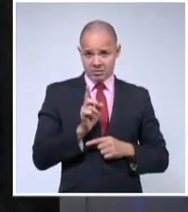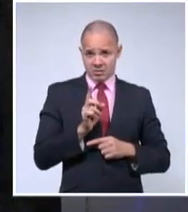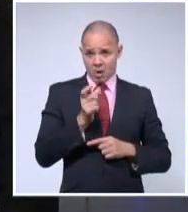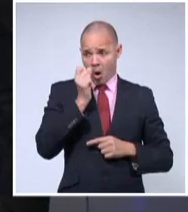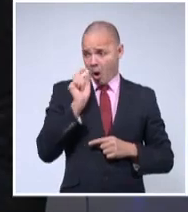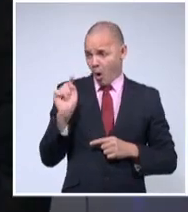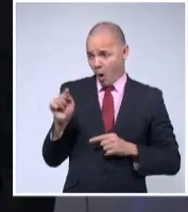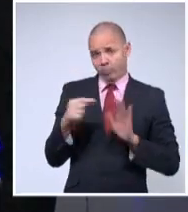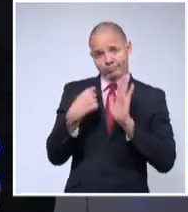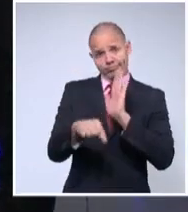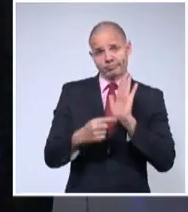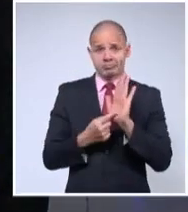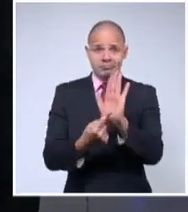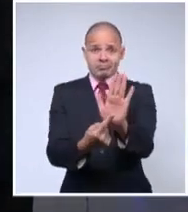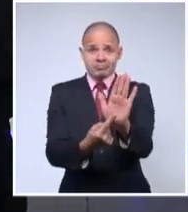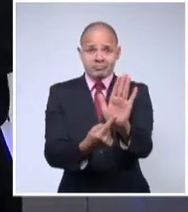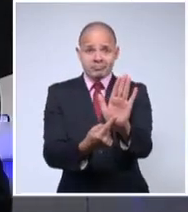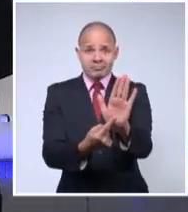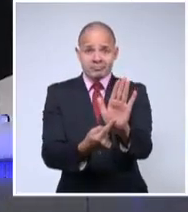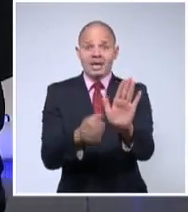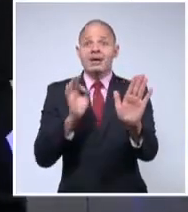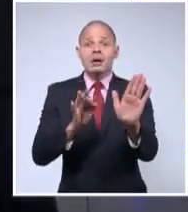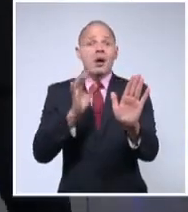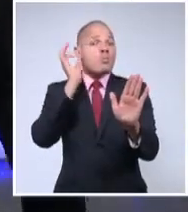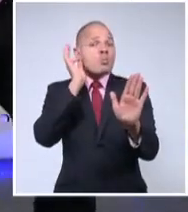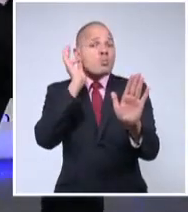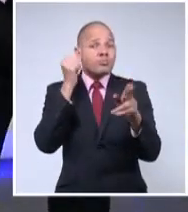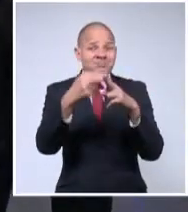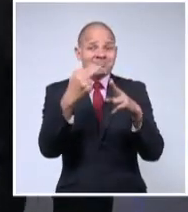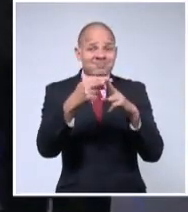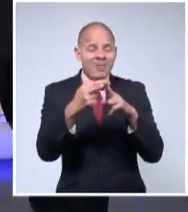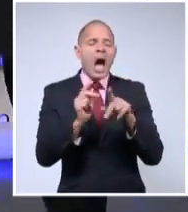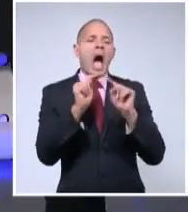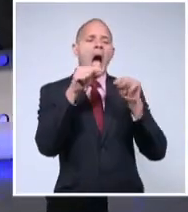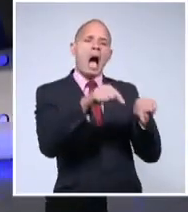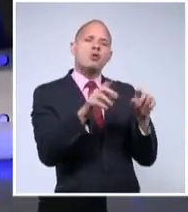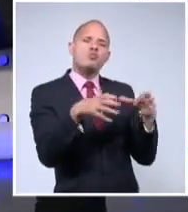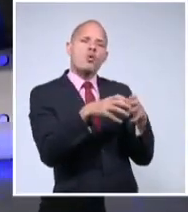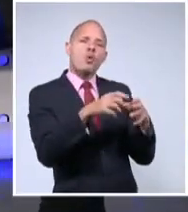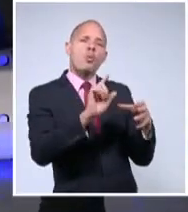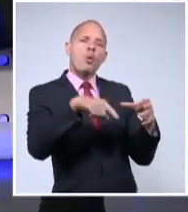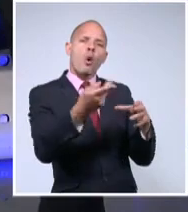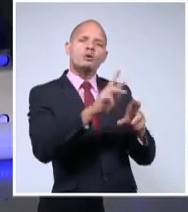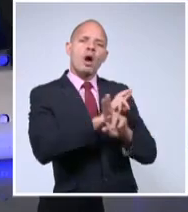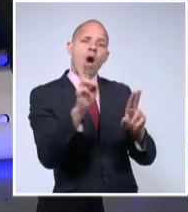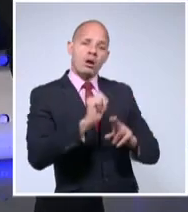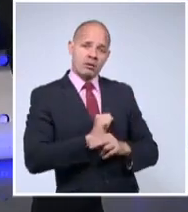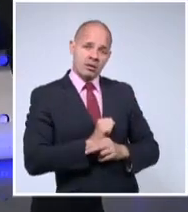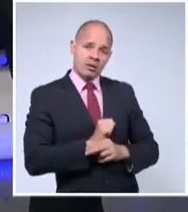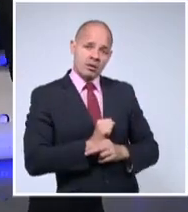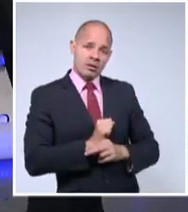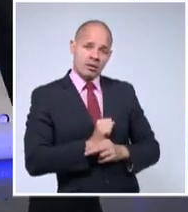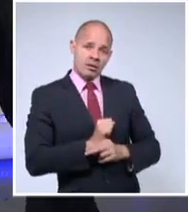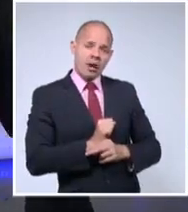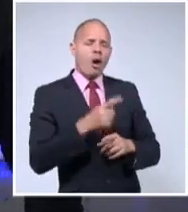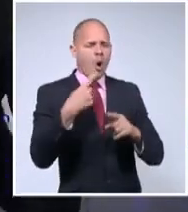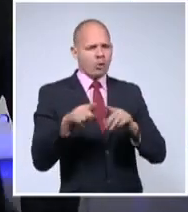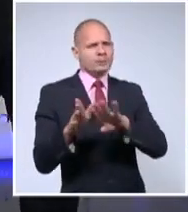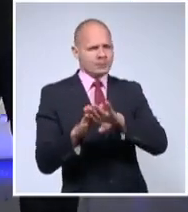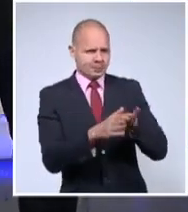González, una de las personas que ha participado en toda esta farsa de San Isidro. Pero no basta con el